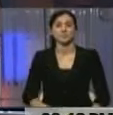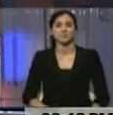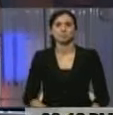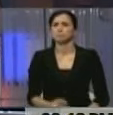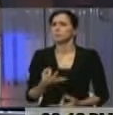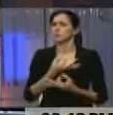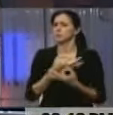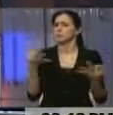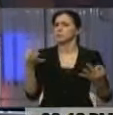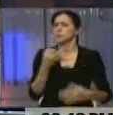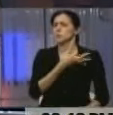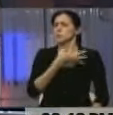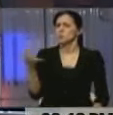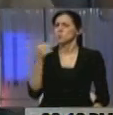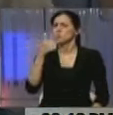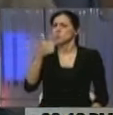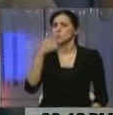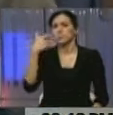Extraordinaria película.